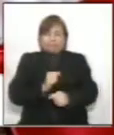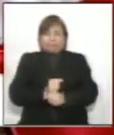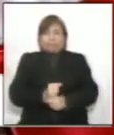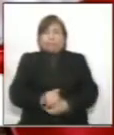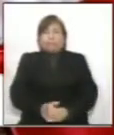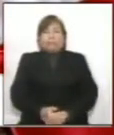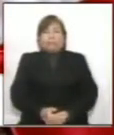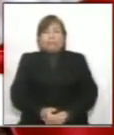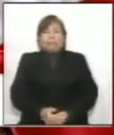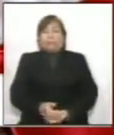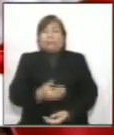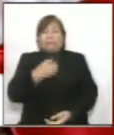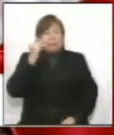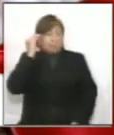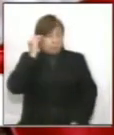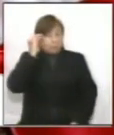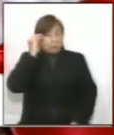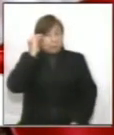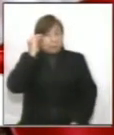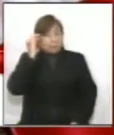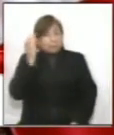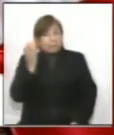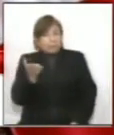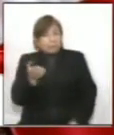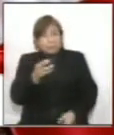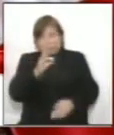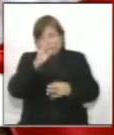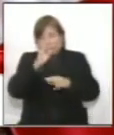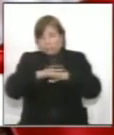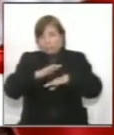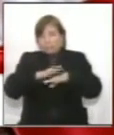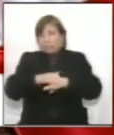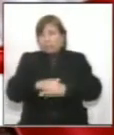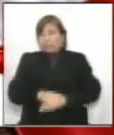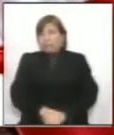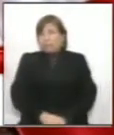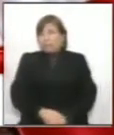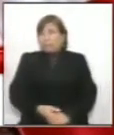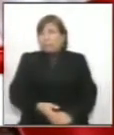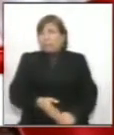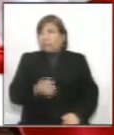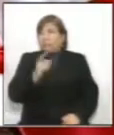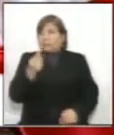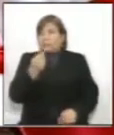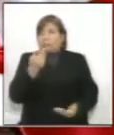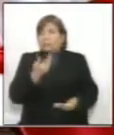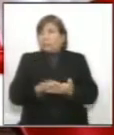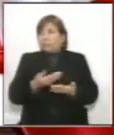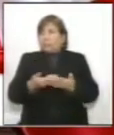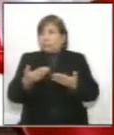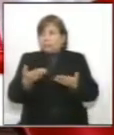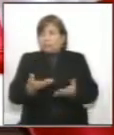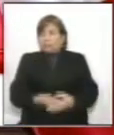El gobierno debe reflexionar también con respecto no solamente a los planteamientos